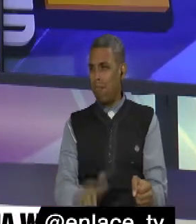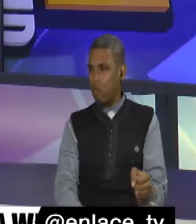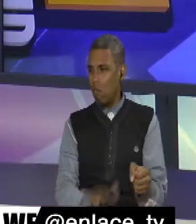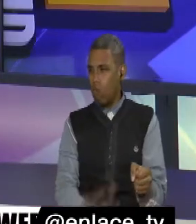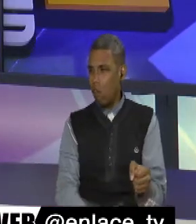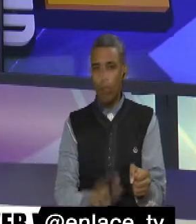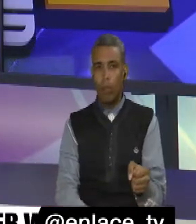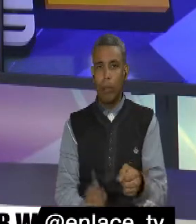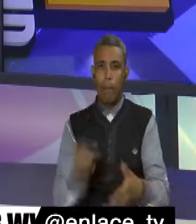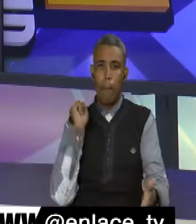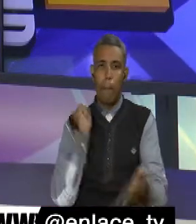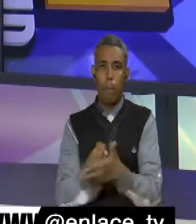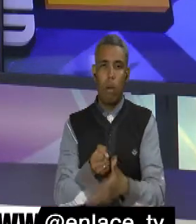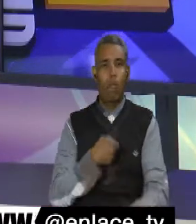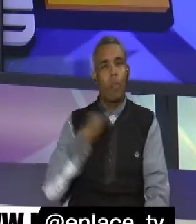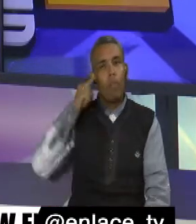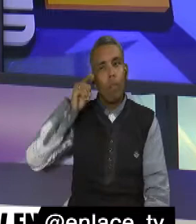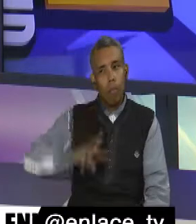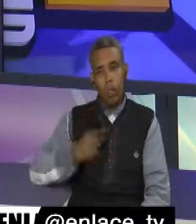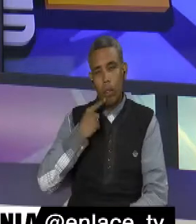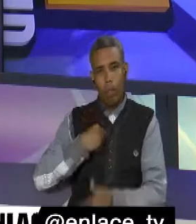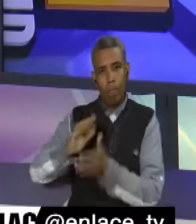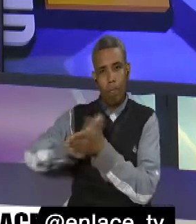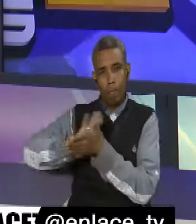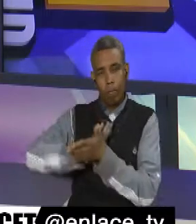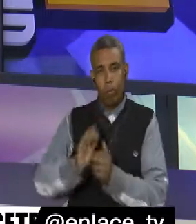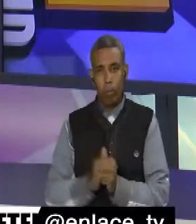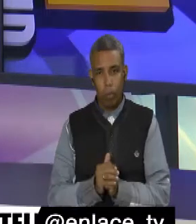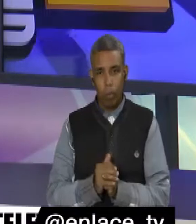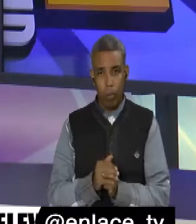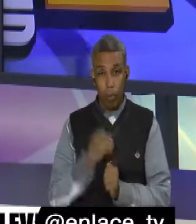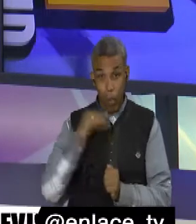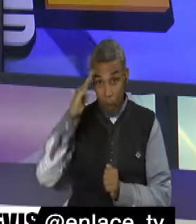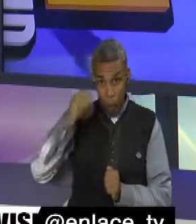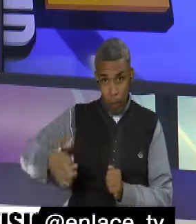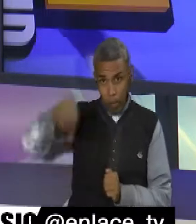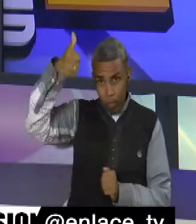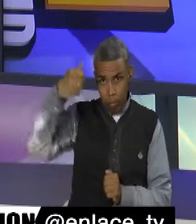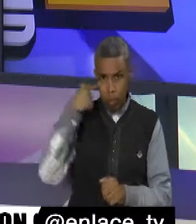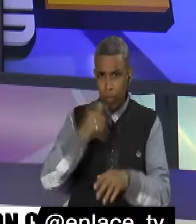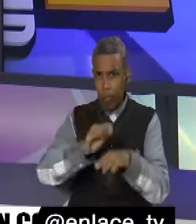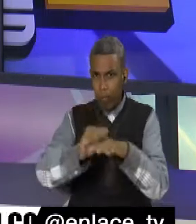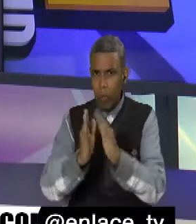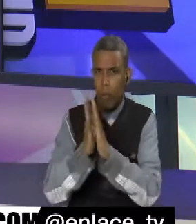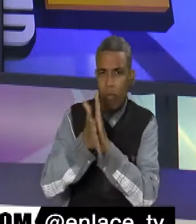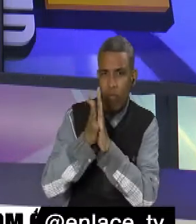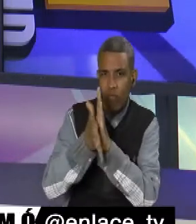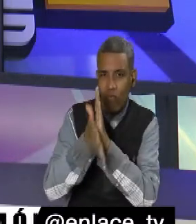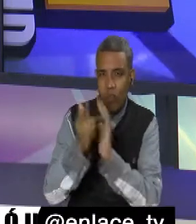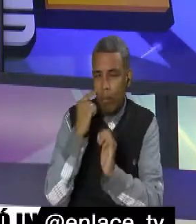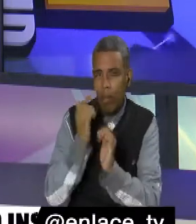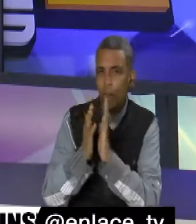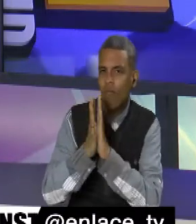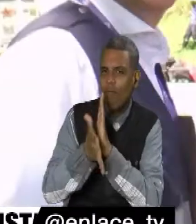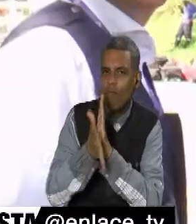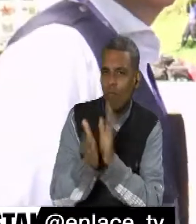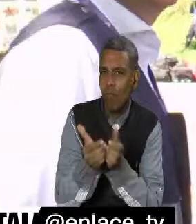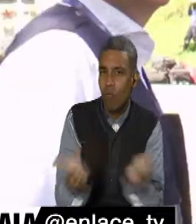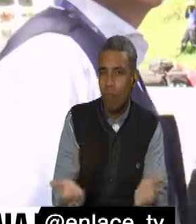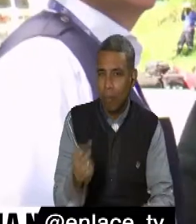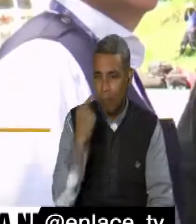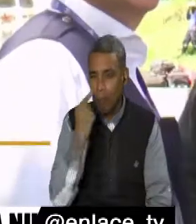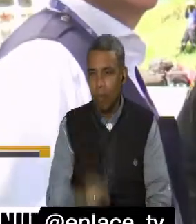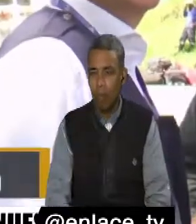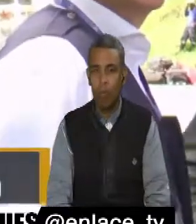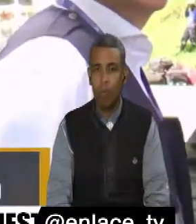Y el director de la Policía de Carreteras, general Ramiro Castrillón, envió su mensaje a la ciudadanía en nuestra ciudad. El